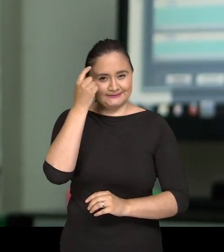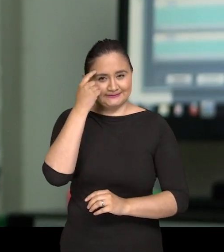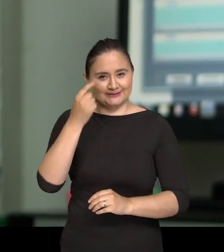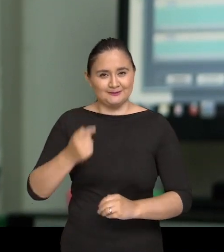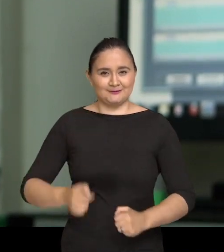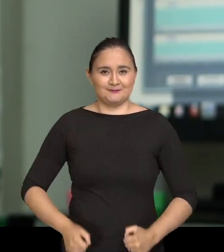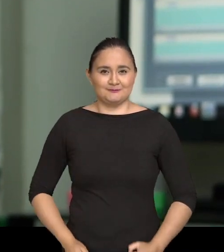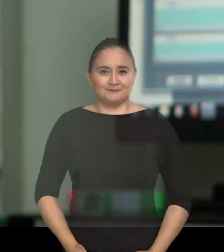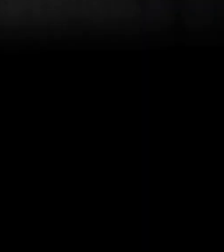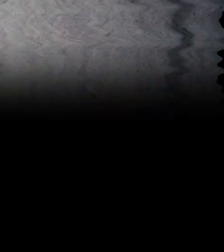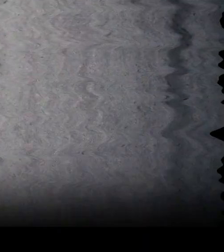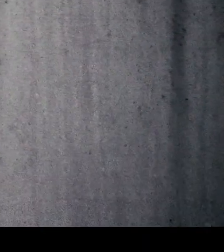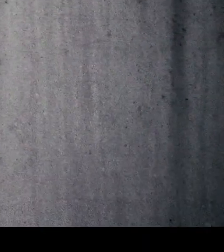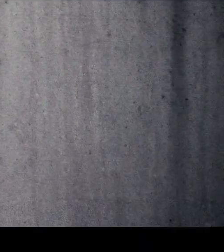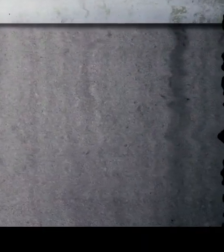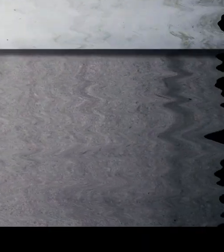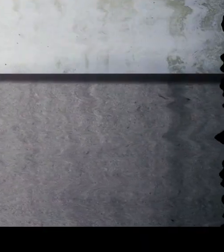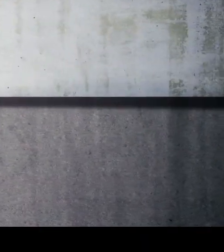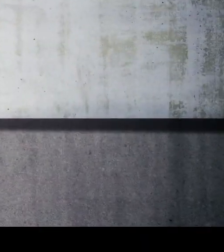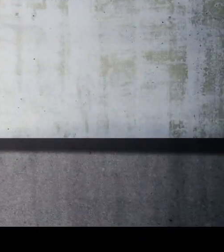da en este tipo de enfermedades